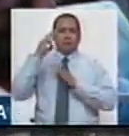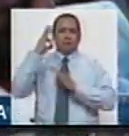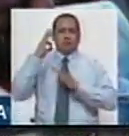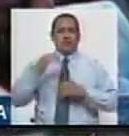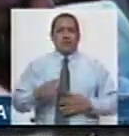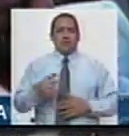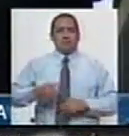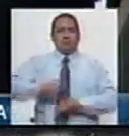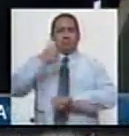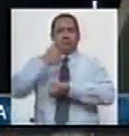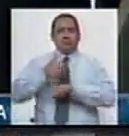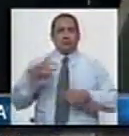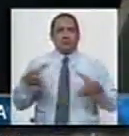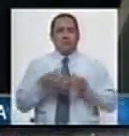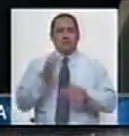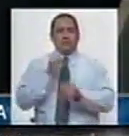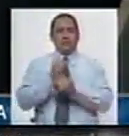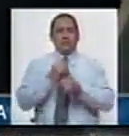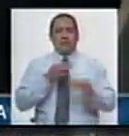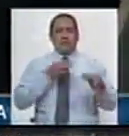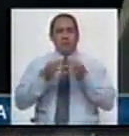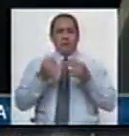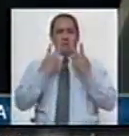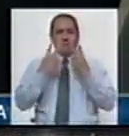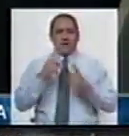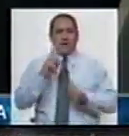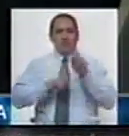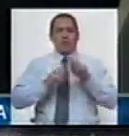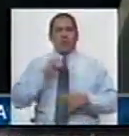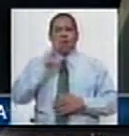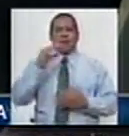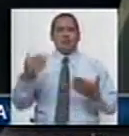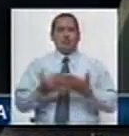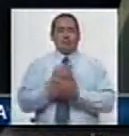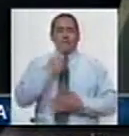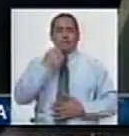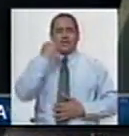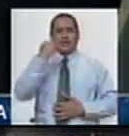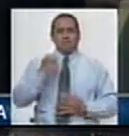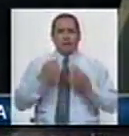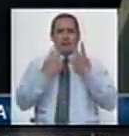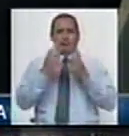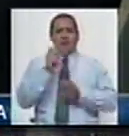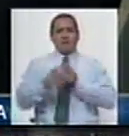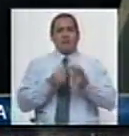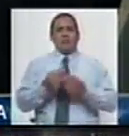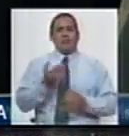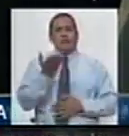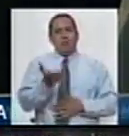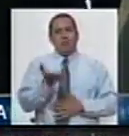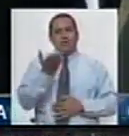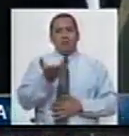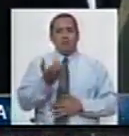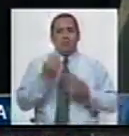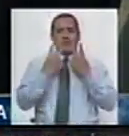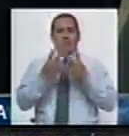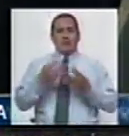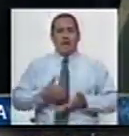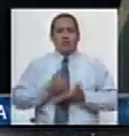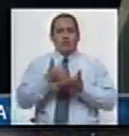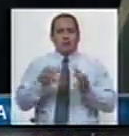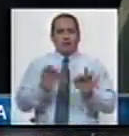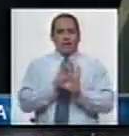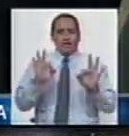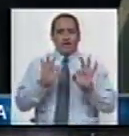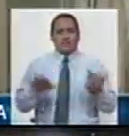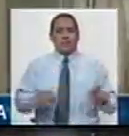máximo representante de la Iglesia Católica dijo que mientras algunos hablan de nuevos derechos, el hambriento está en la esquina recibiendo limosna en vez de dignidad.